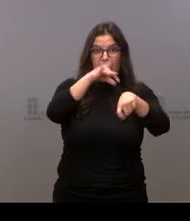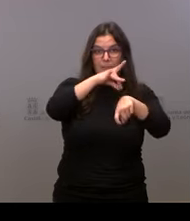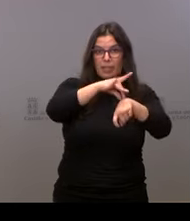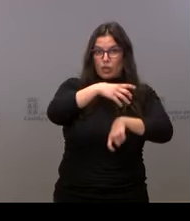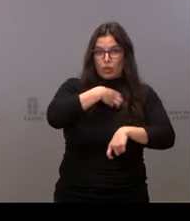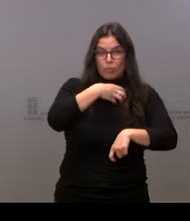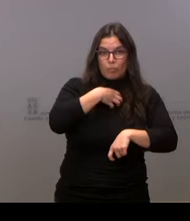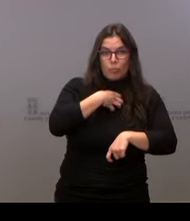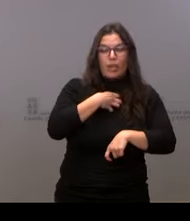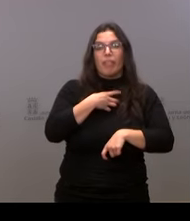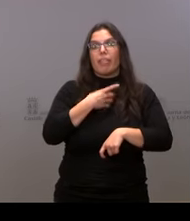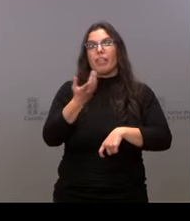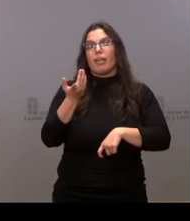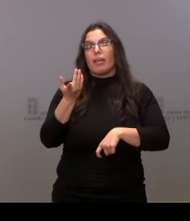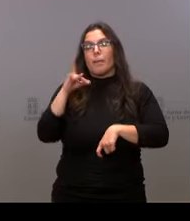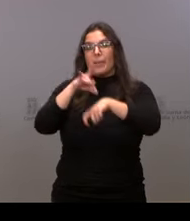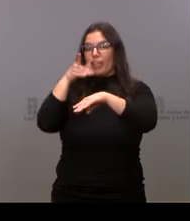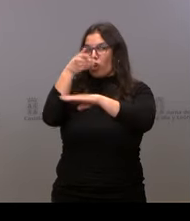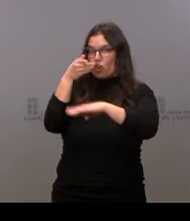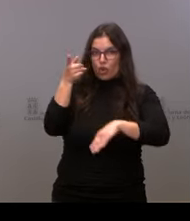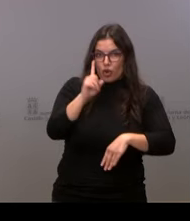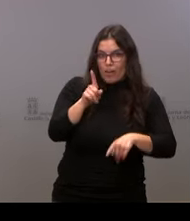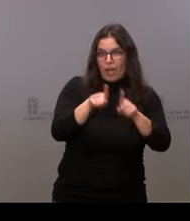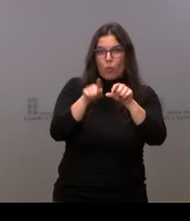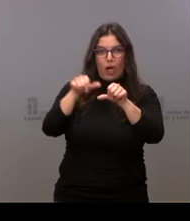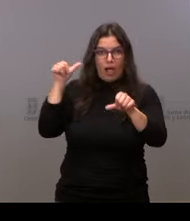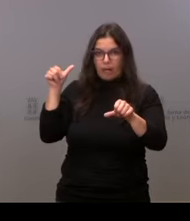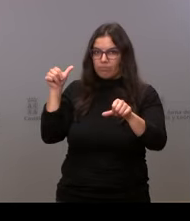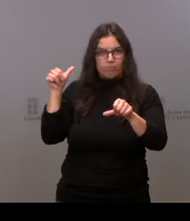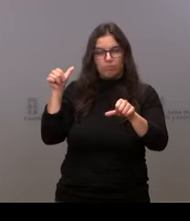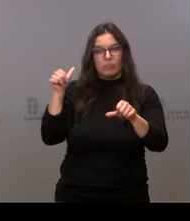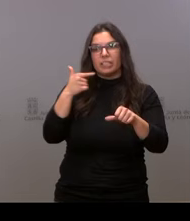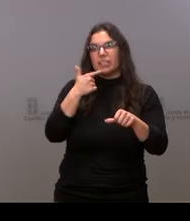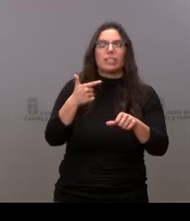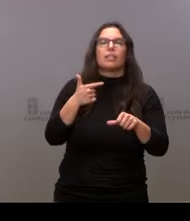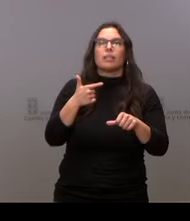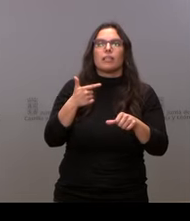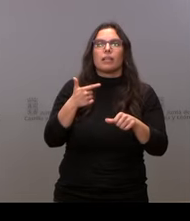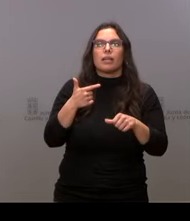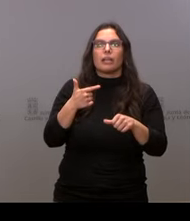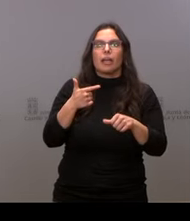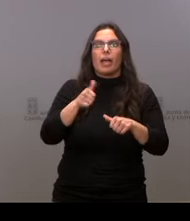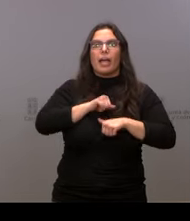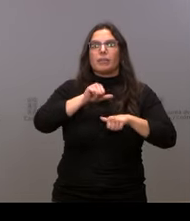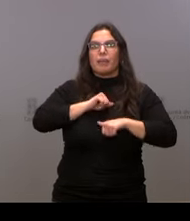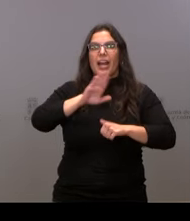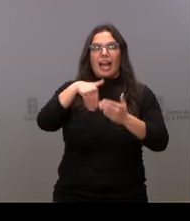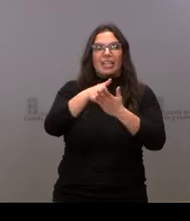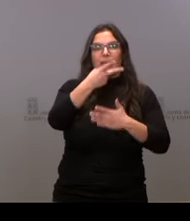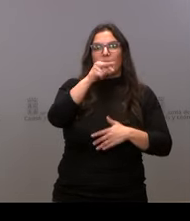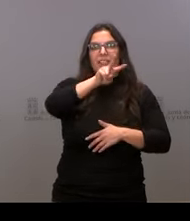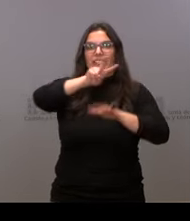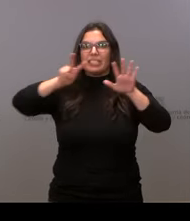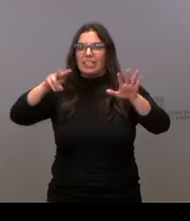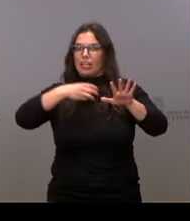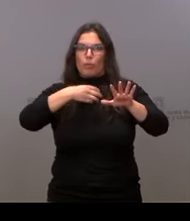consultorio por ser médico no va allí como ocurría antes ellos dicen que no pueden esperar a estos plazos de 2021 2027 para darle solución a